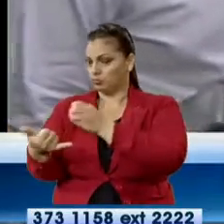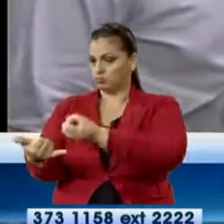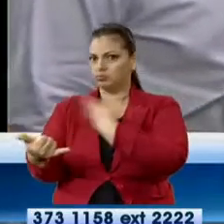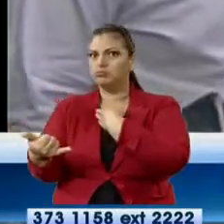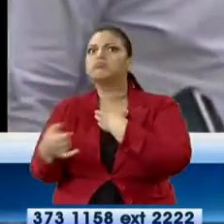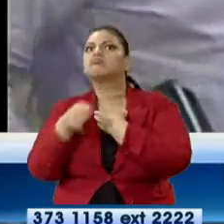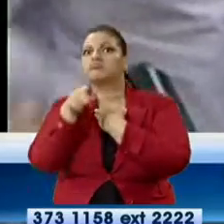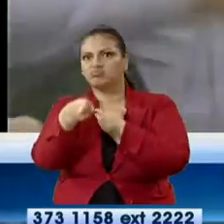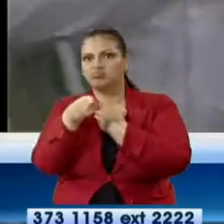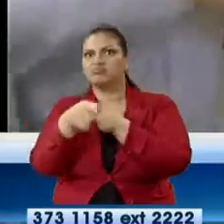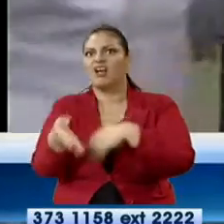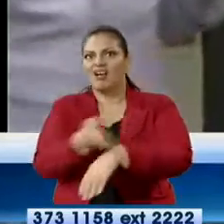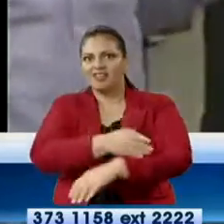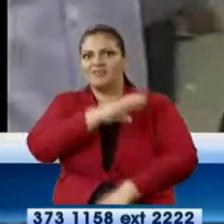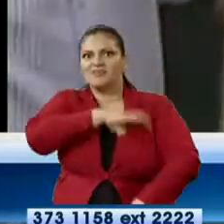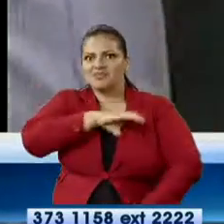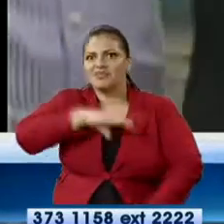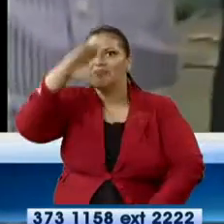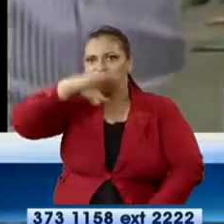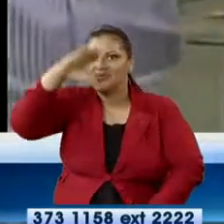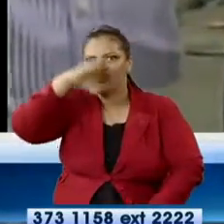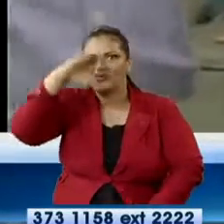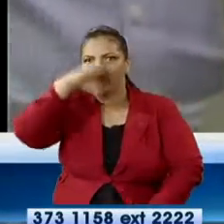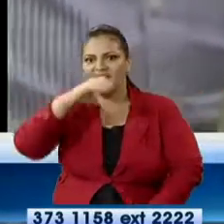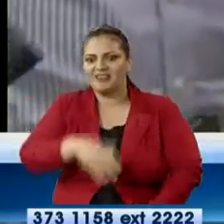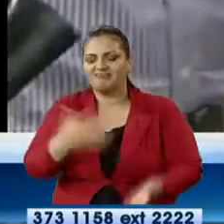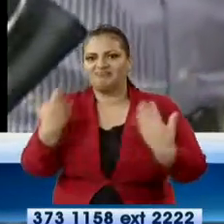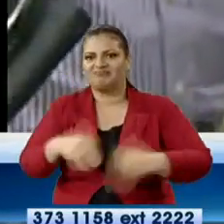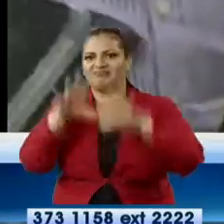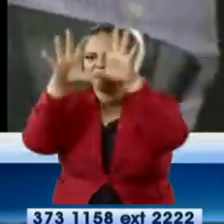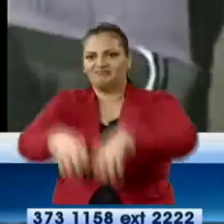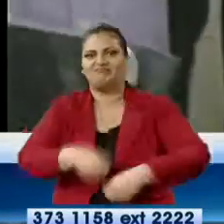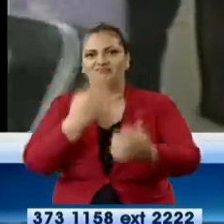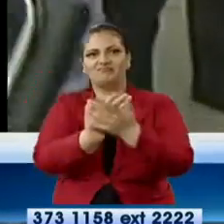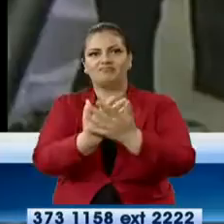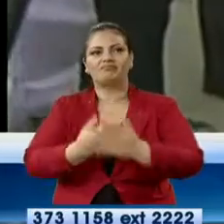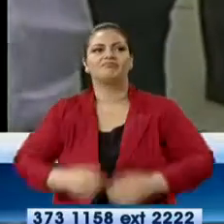se encontraba orégano, ¿no? Sí, es de esta sustancia verdosa,